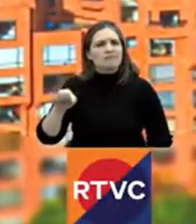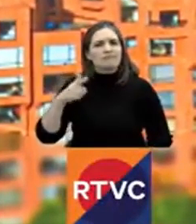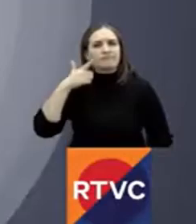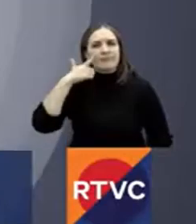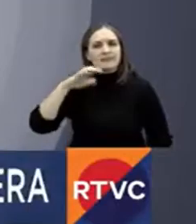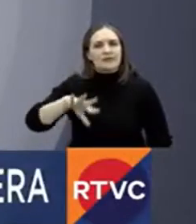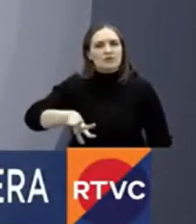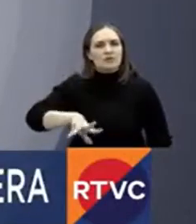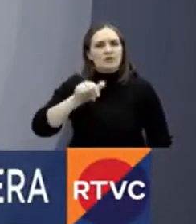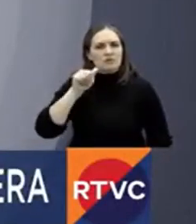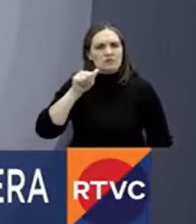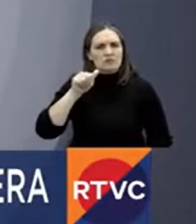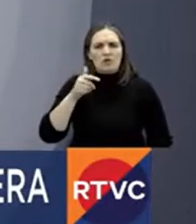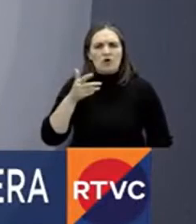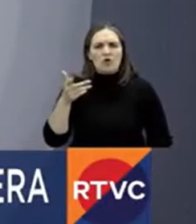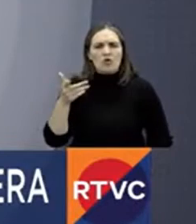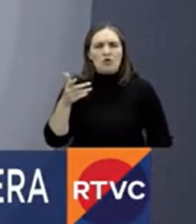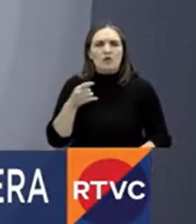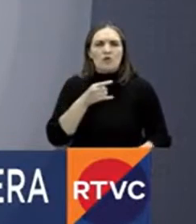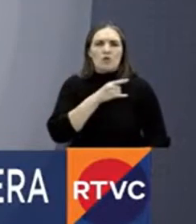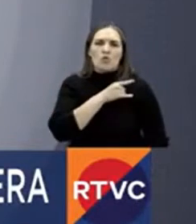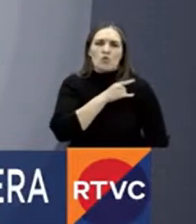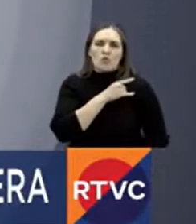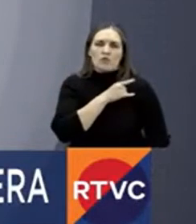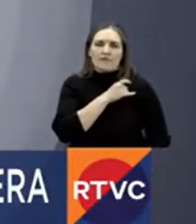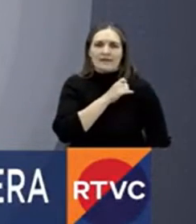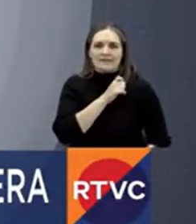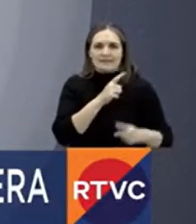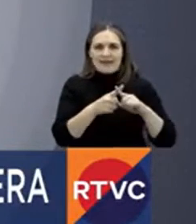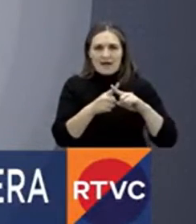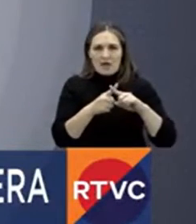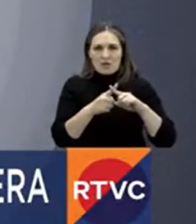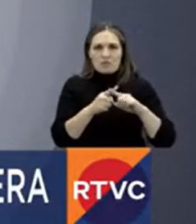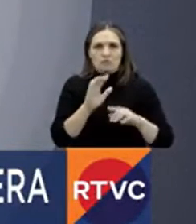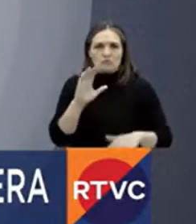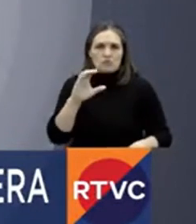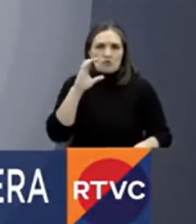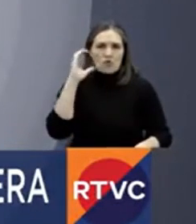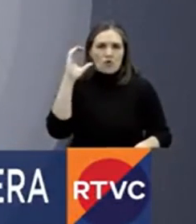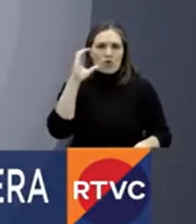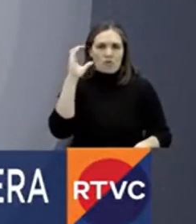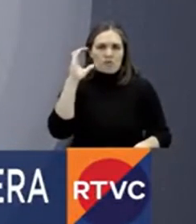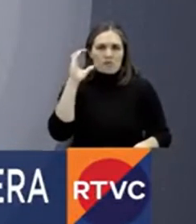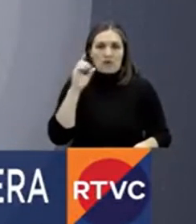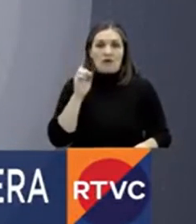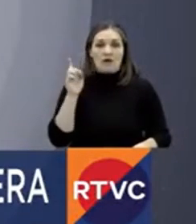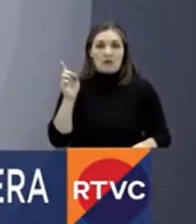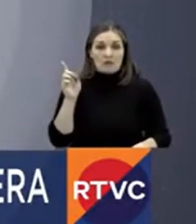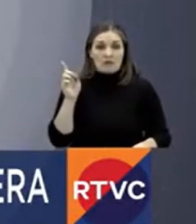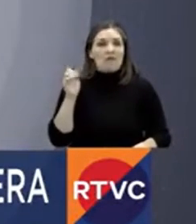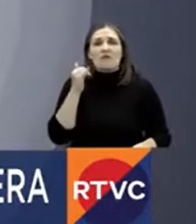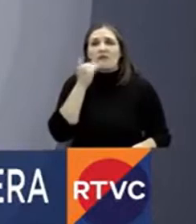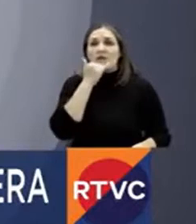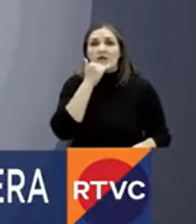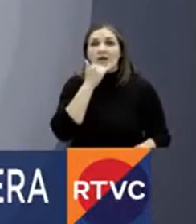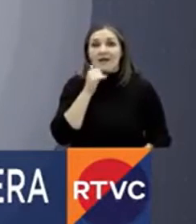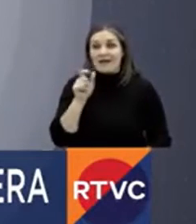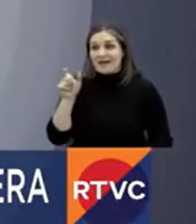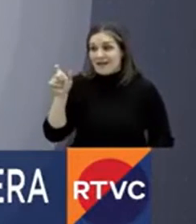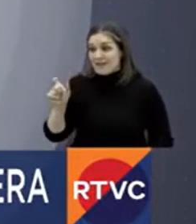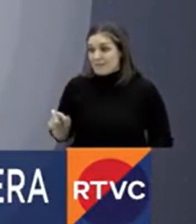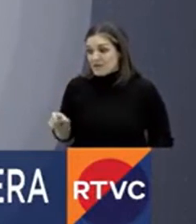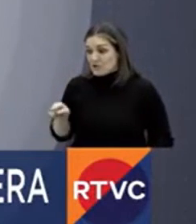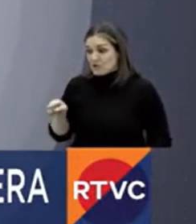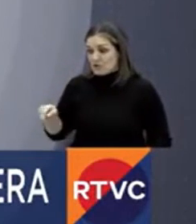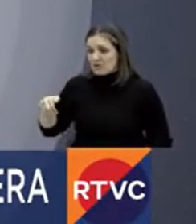hechos sucedieron cerca de la Universidad Externado de Colombia. La víctima de hurto habría pedido ayuda a la policía y en